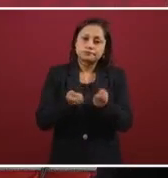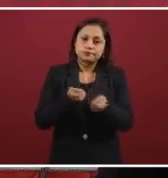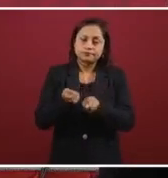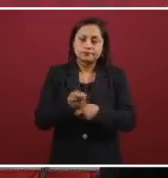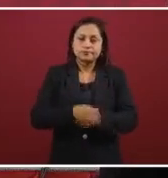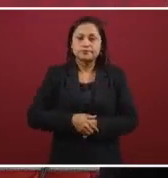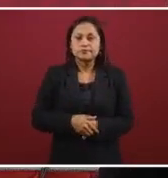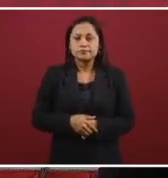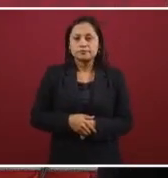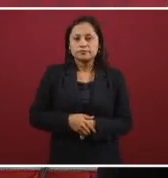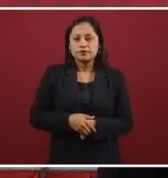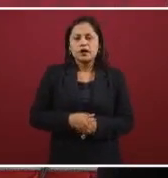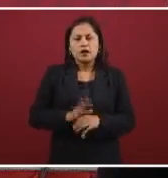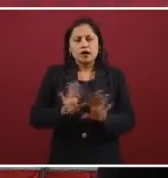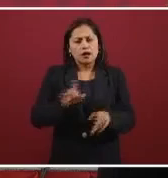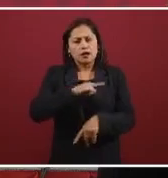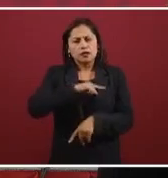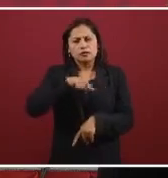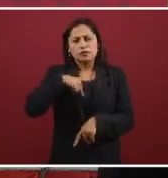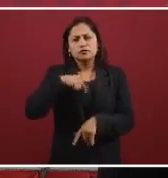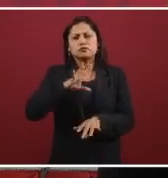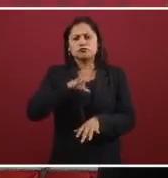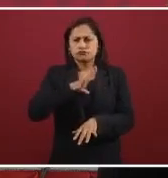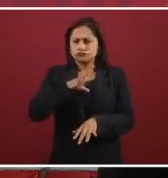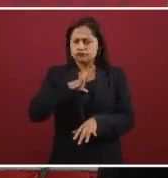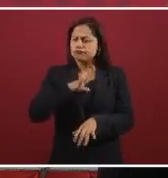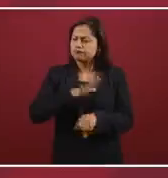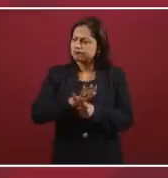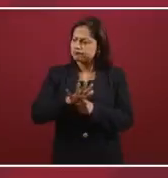asegurado el abasto de gasolinas